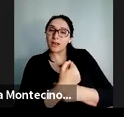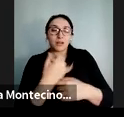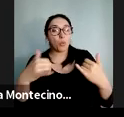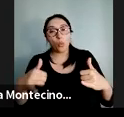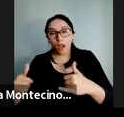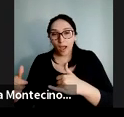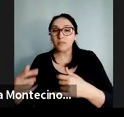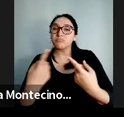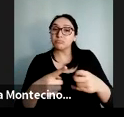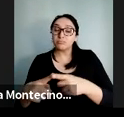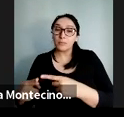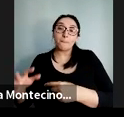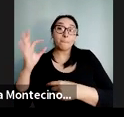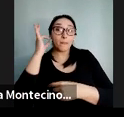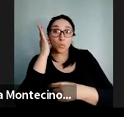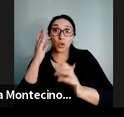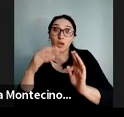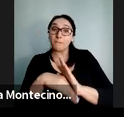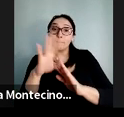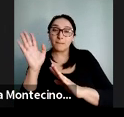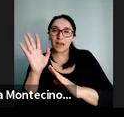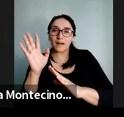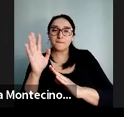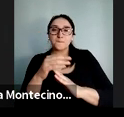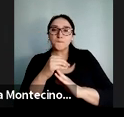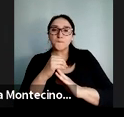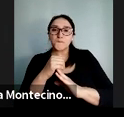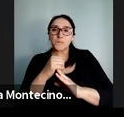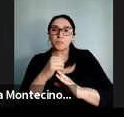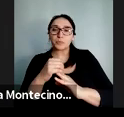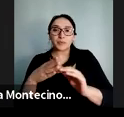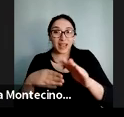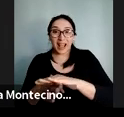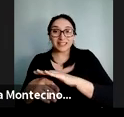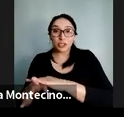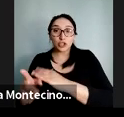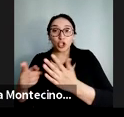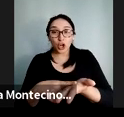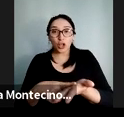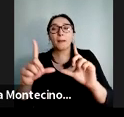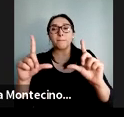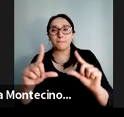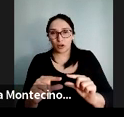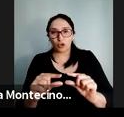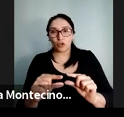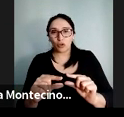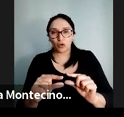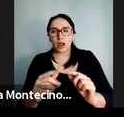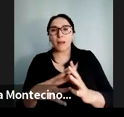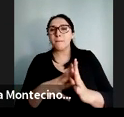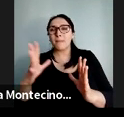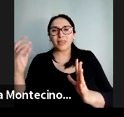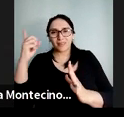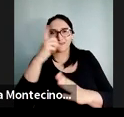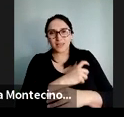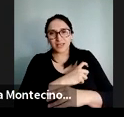otros. Y las mujeres, en tanto, tienen una cantidad de acceso a las tecnologías mucho menor, mucho más dificultosa,